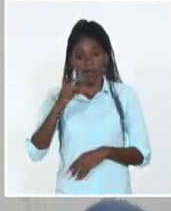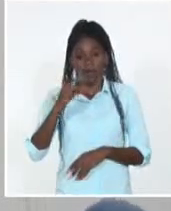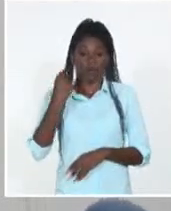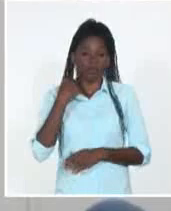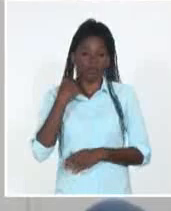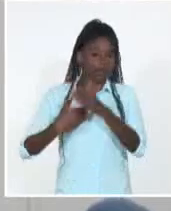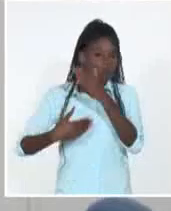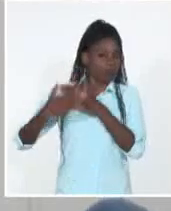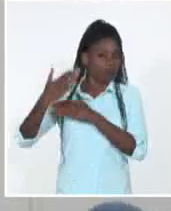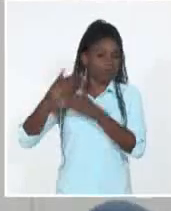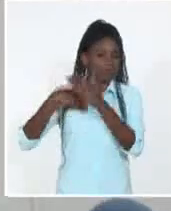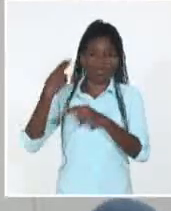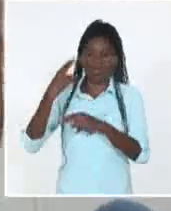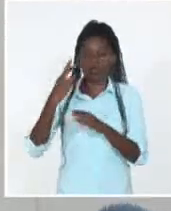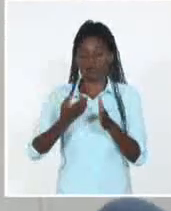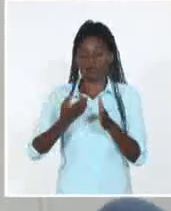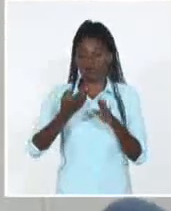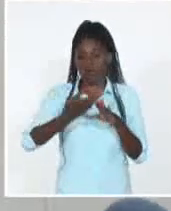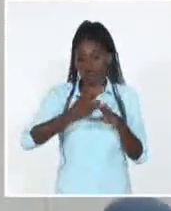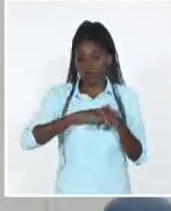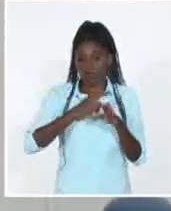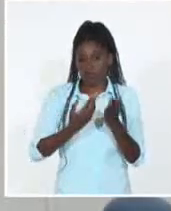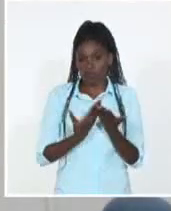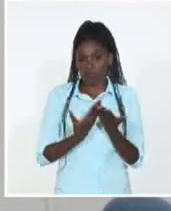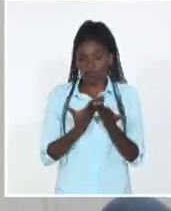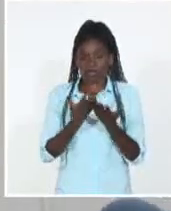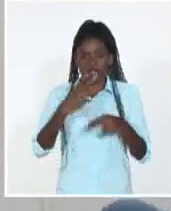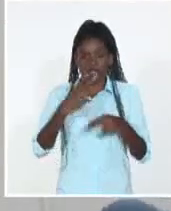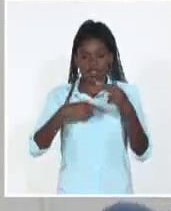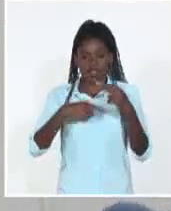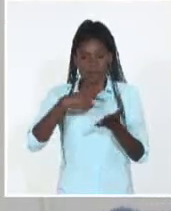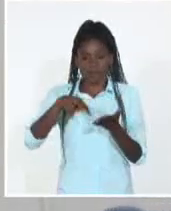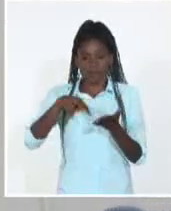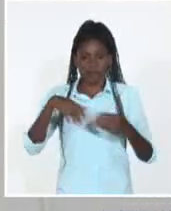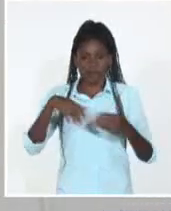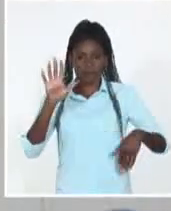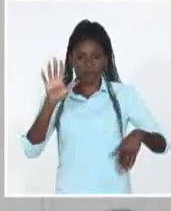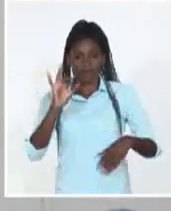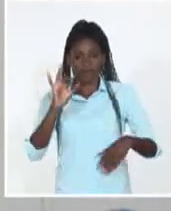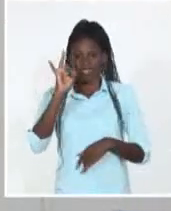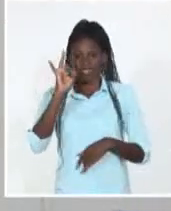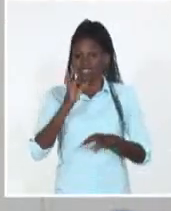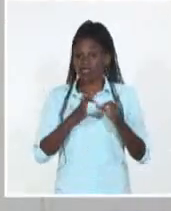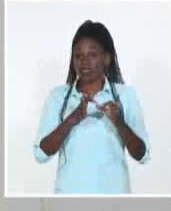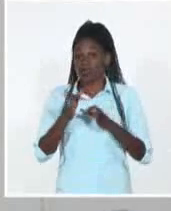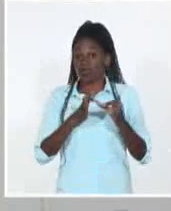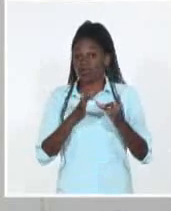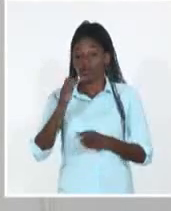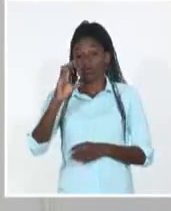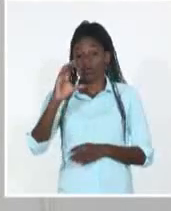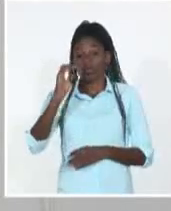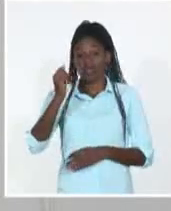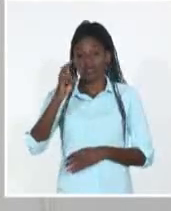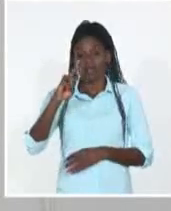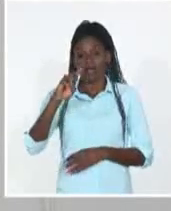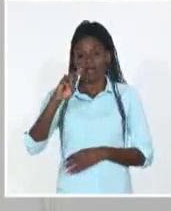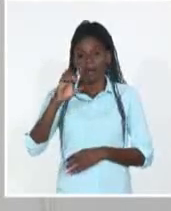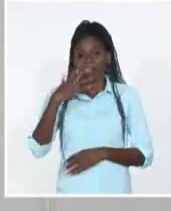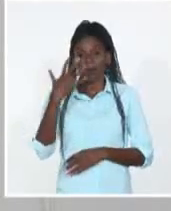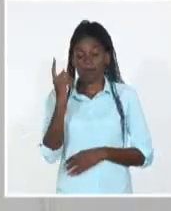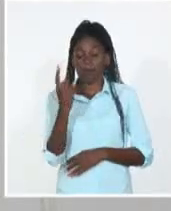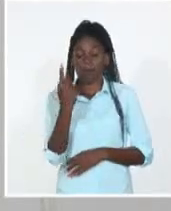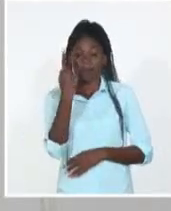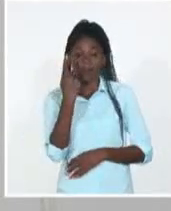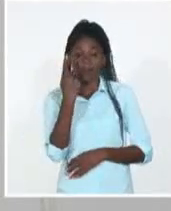se presenta en su totalidad y que en esta ocasión hacemos 7 funciones de Carmen para que nuestras primeras